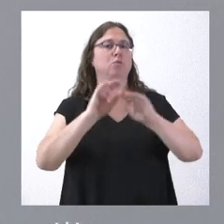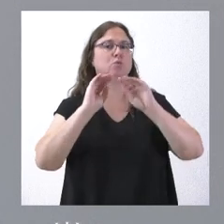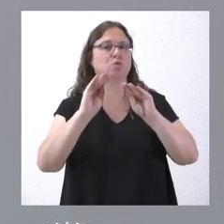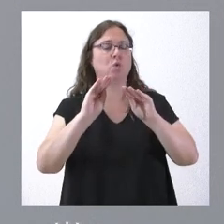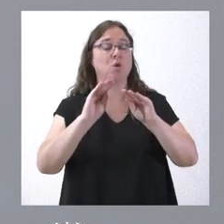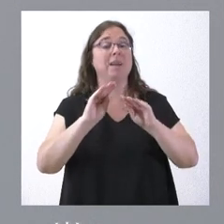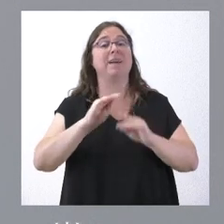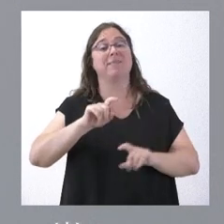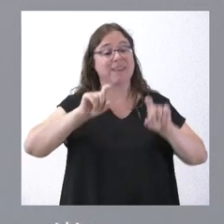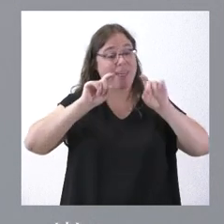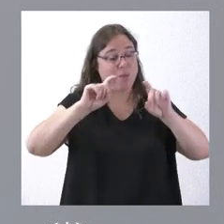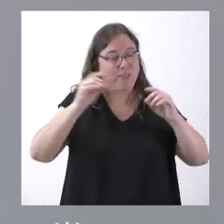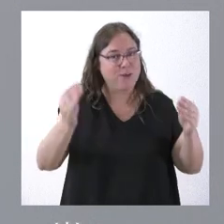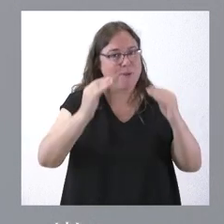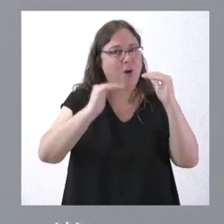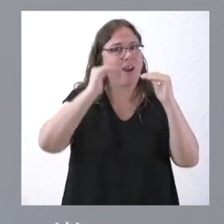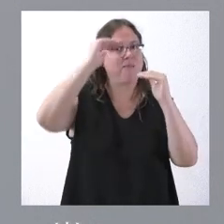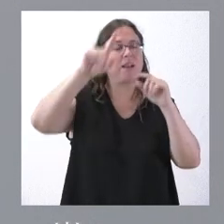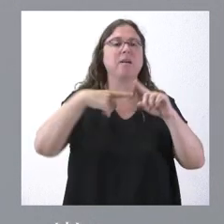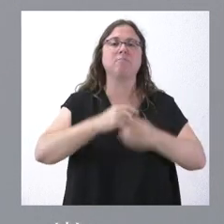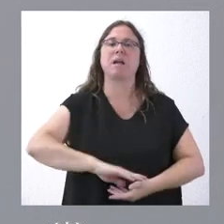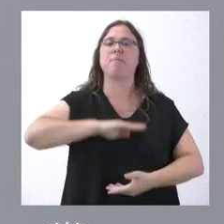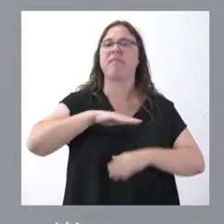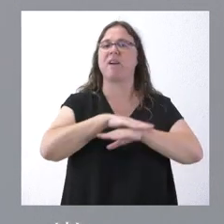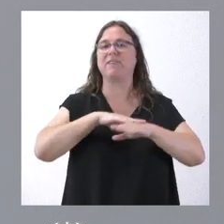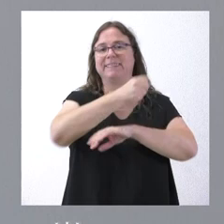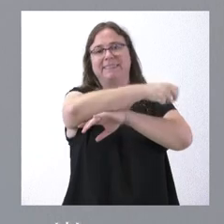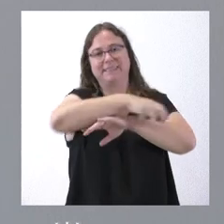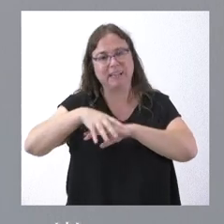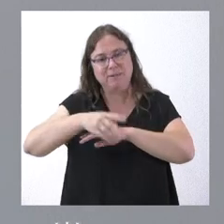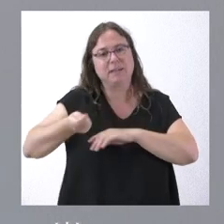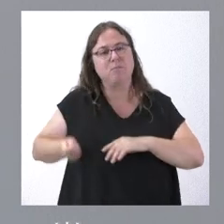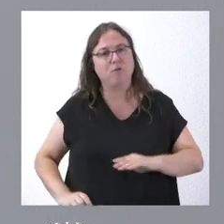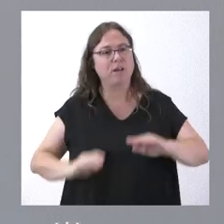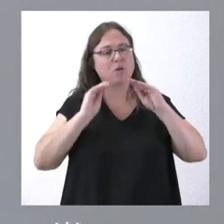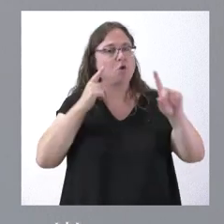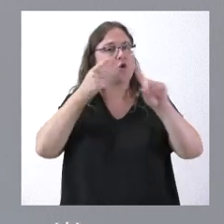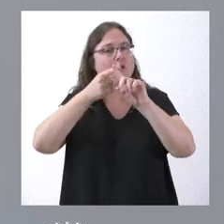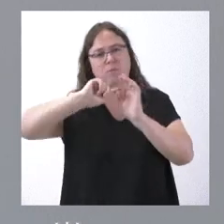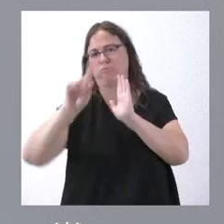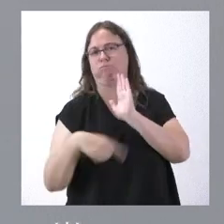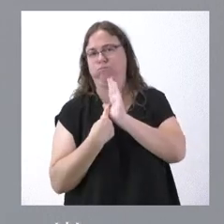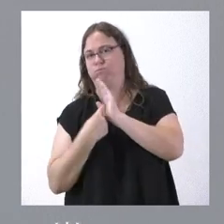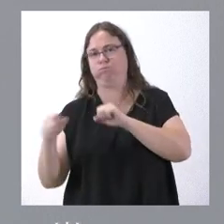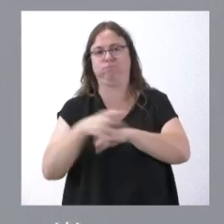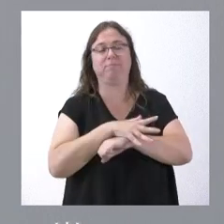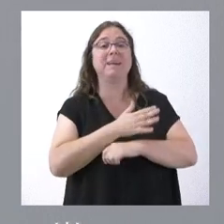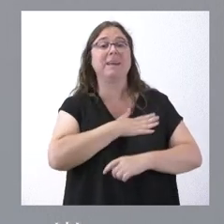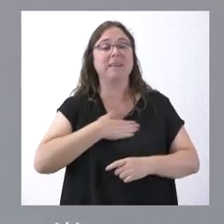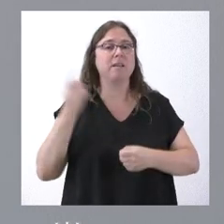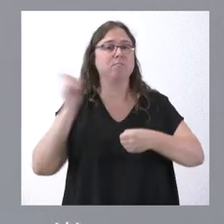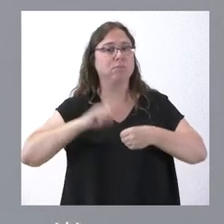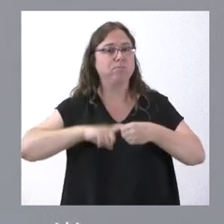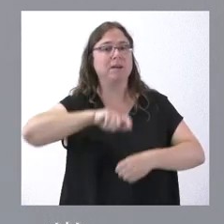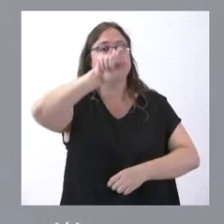los niveles educativos, así como las competencias básicas, transversales y profesionales con un enfoque integral. Está previsto que intervengan